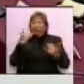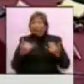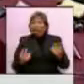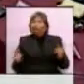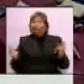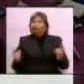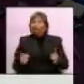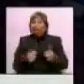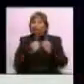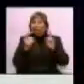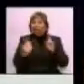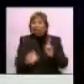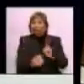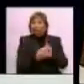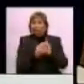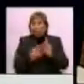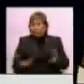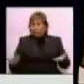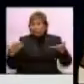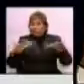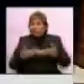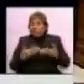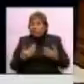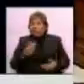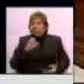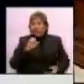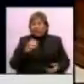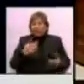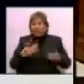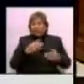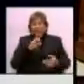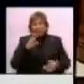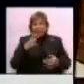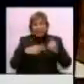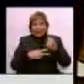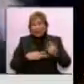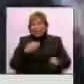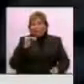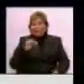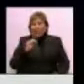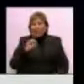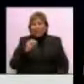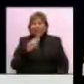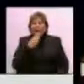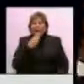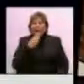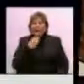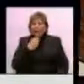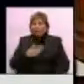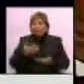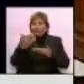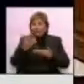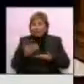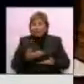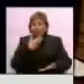encuentro. El presidente del Congreso, Luis Galarreta, acompañado de los vicepresidentes Mario Mantilla y Mauricio Mulder, destacó las